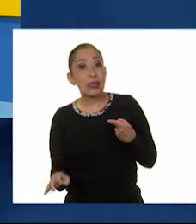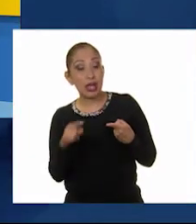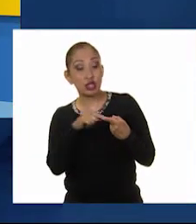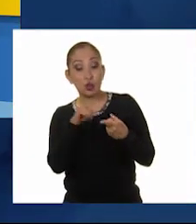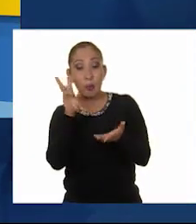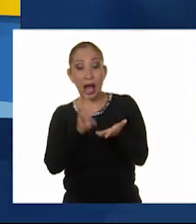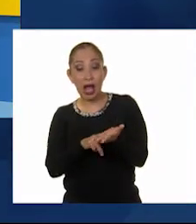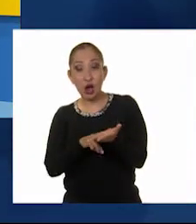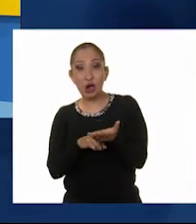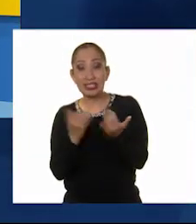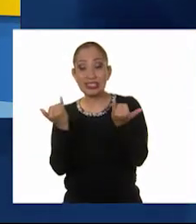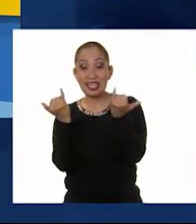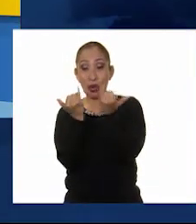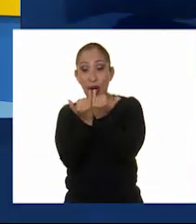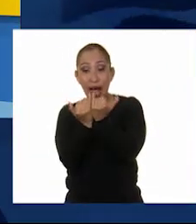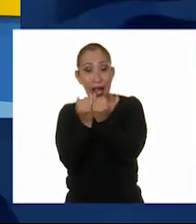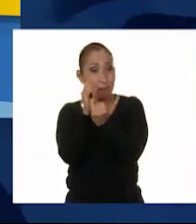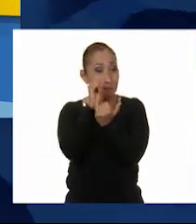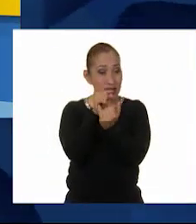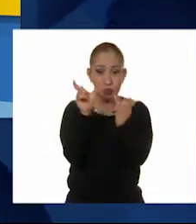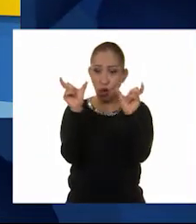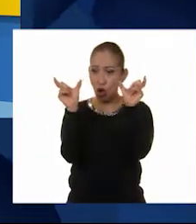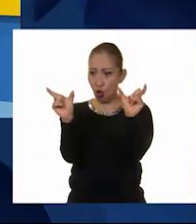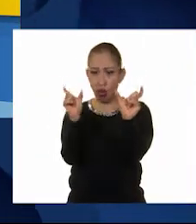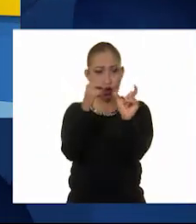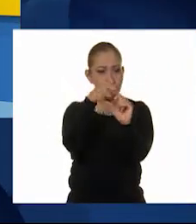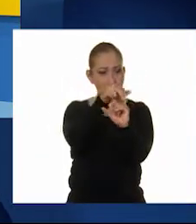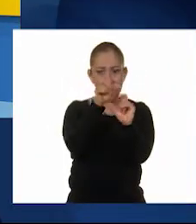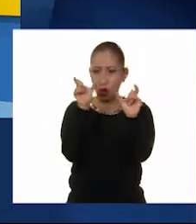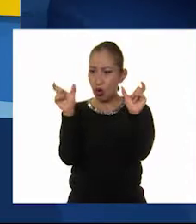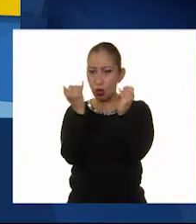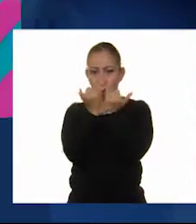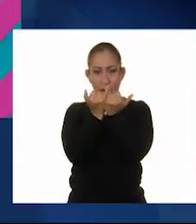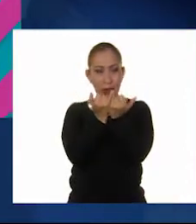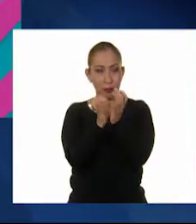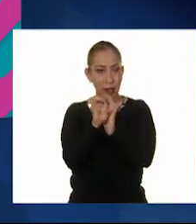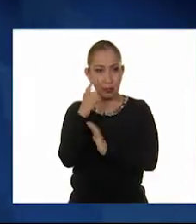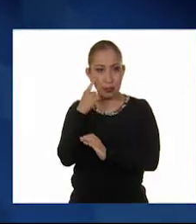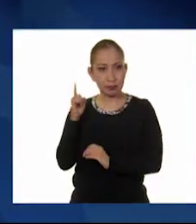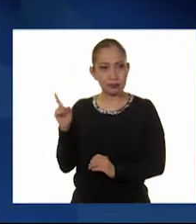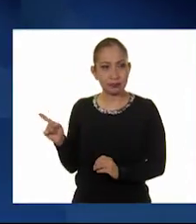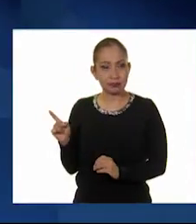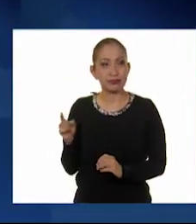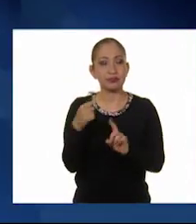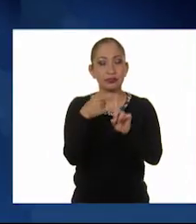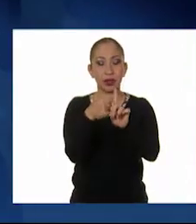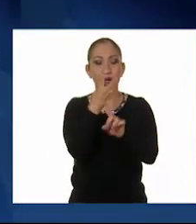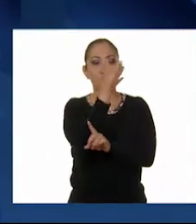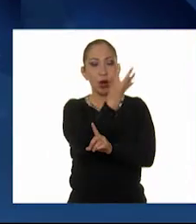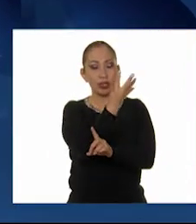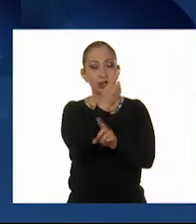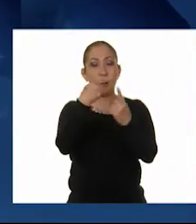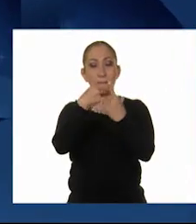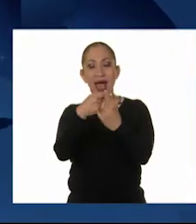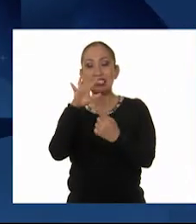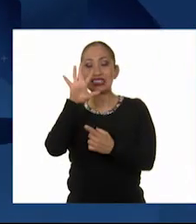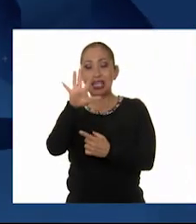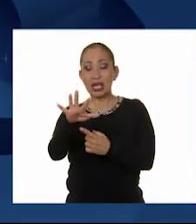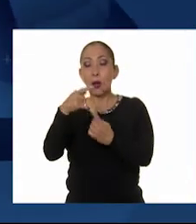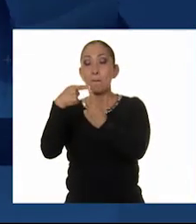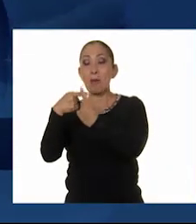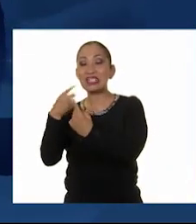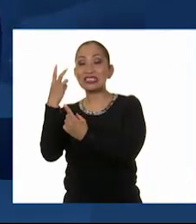valor sea igual a uno de los valores de los datos. Por ejemplo, aquí sumamos 4 más 5